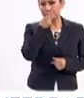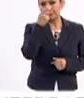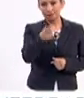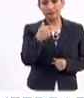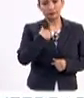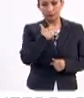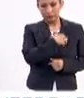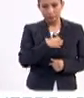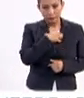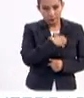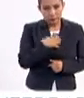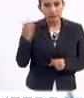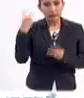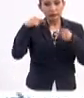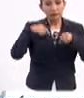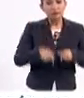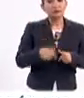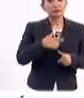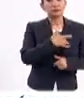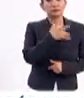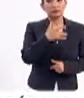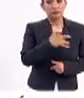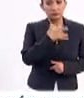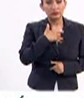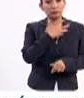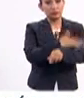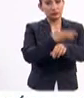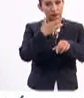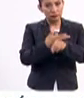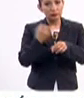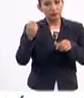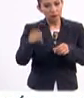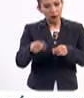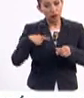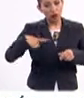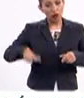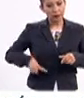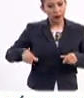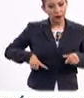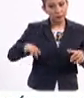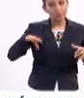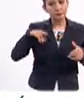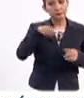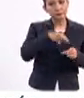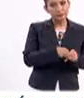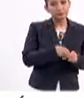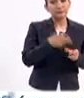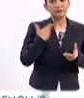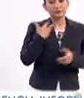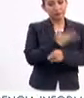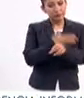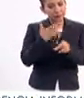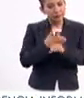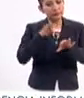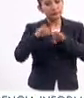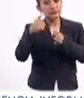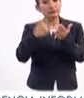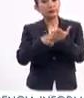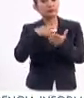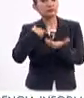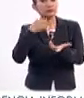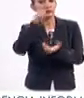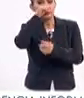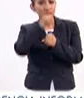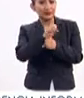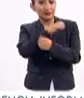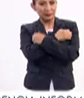que estoy muy contenta de estar aquí. Me siento honrada de ser parte de este gobierno, honrada de trabajar en la Secretaría de